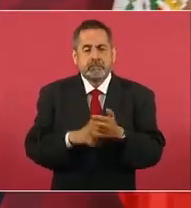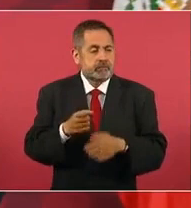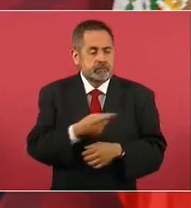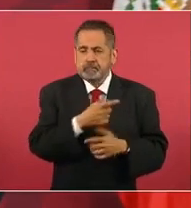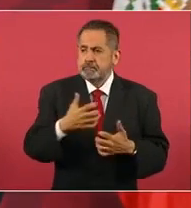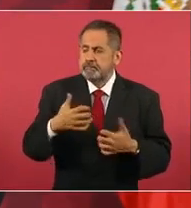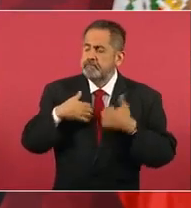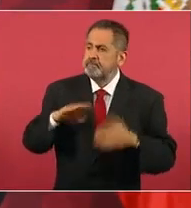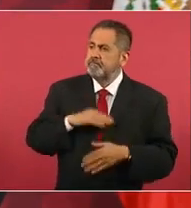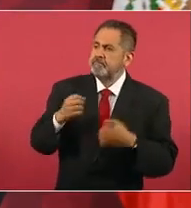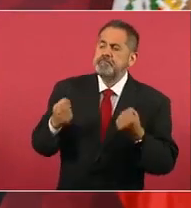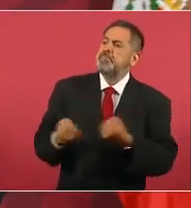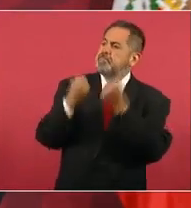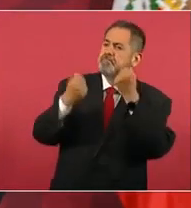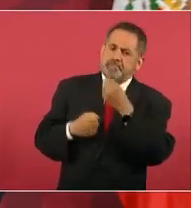reaccionarios.